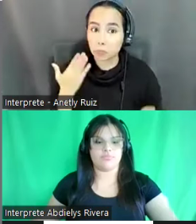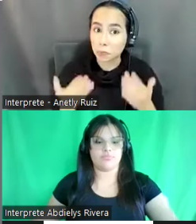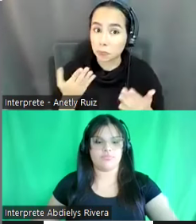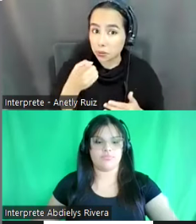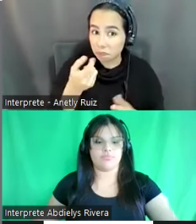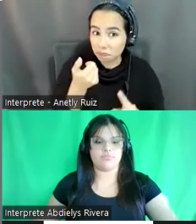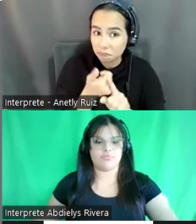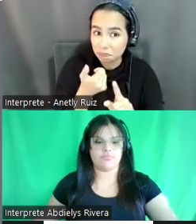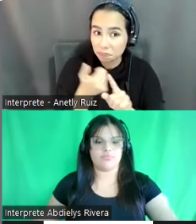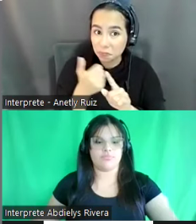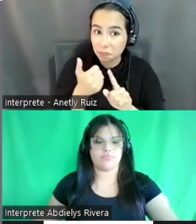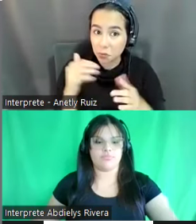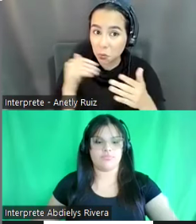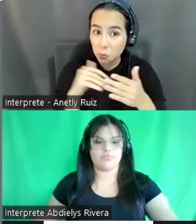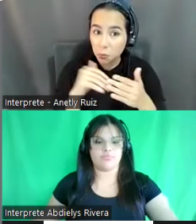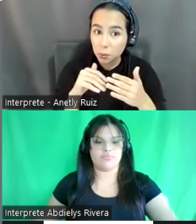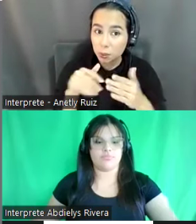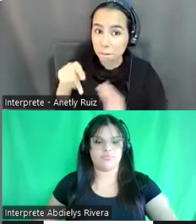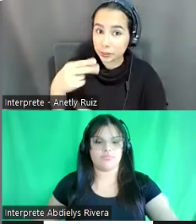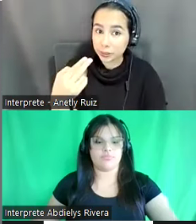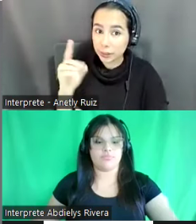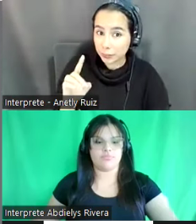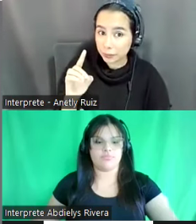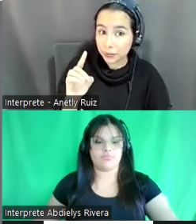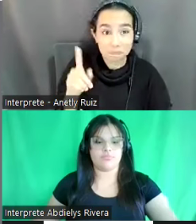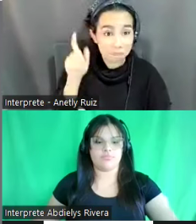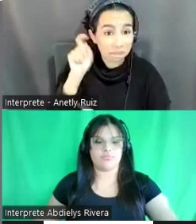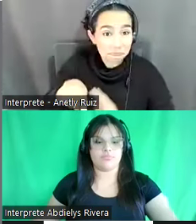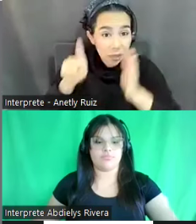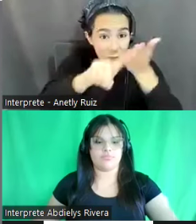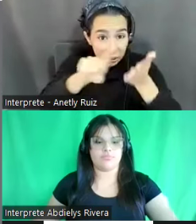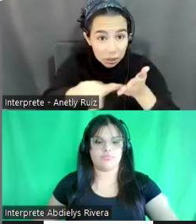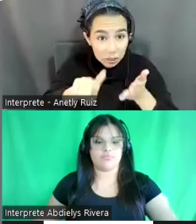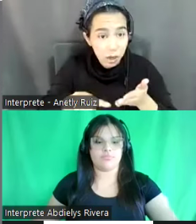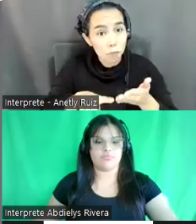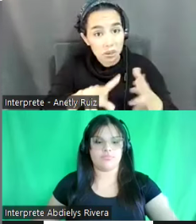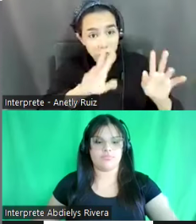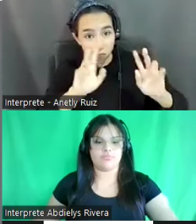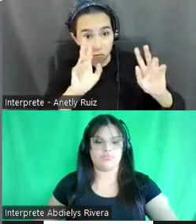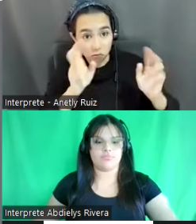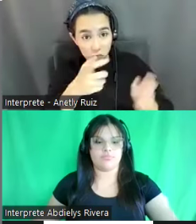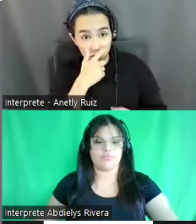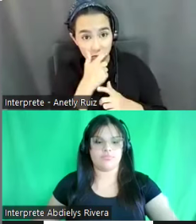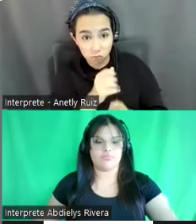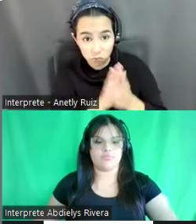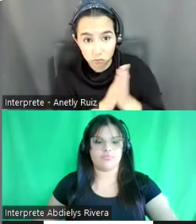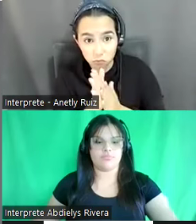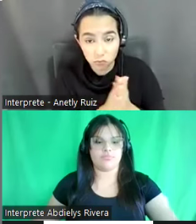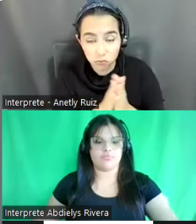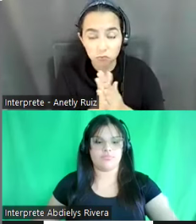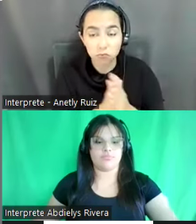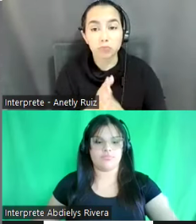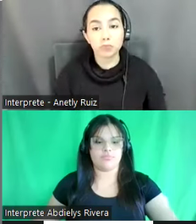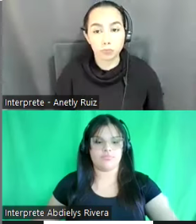doctorado, los acomodos razonables en escenarios clínicos. Me parece que deberíamos tener más estadísticas sobre el